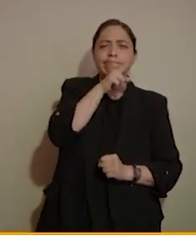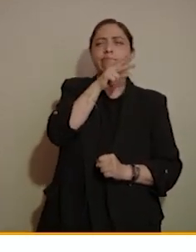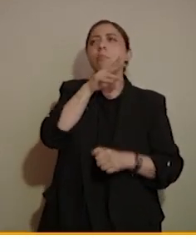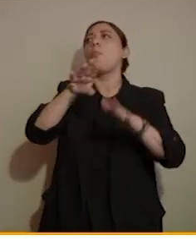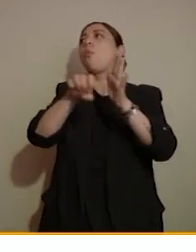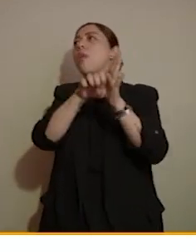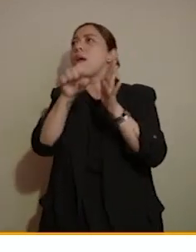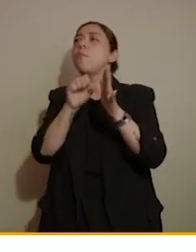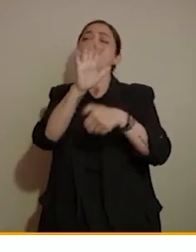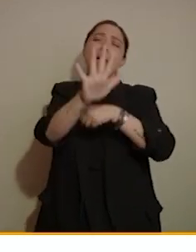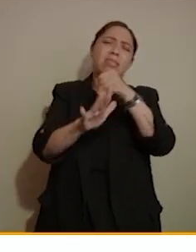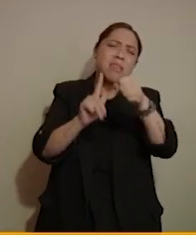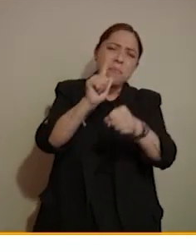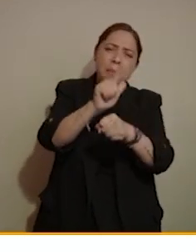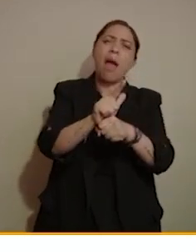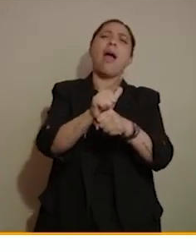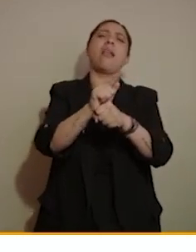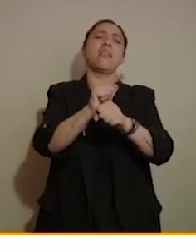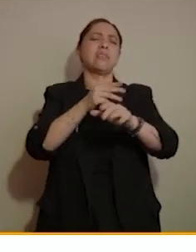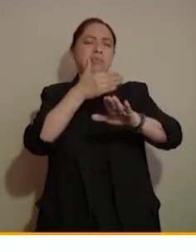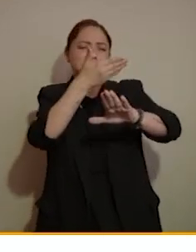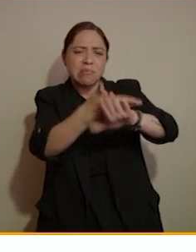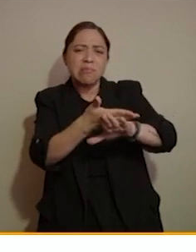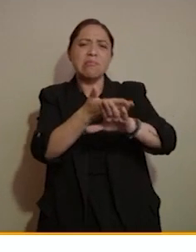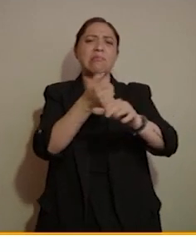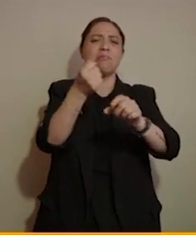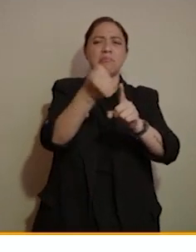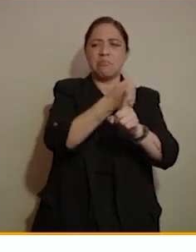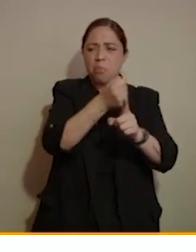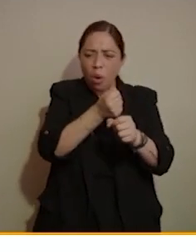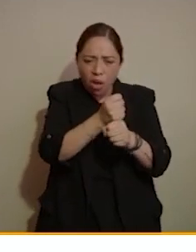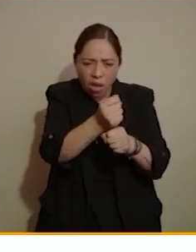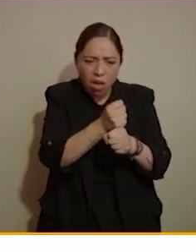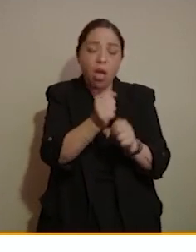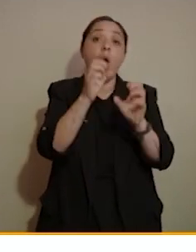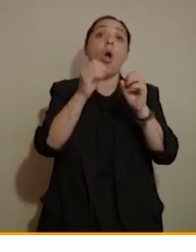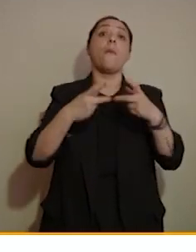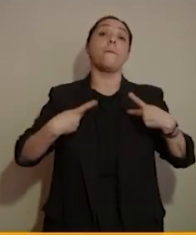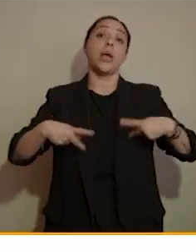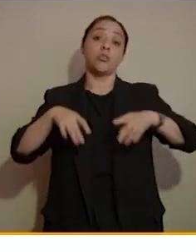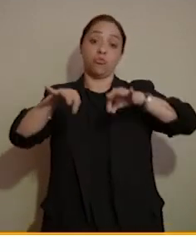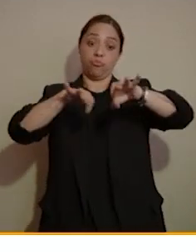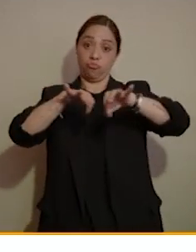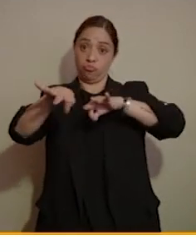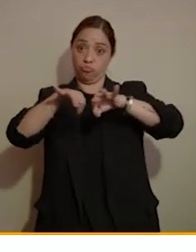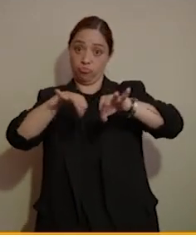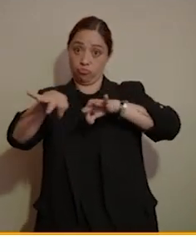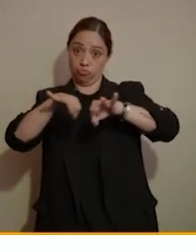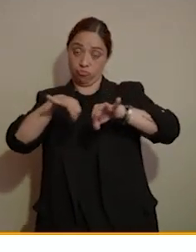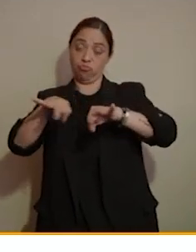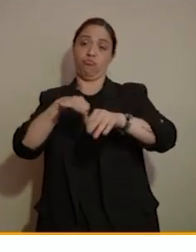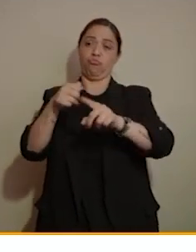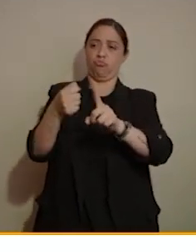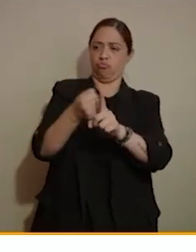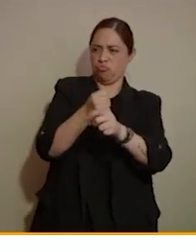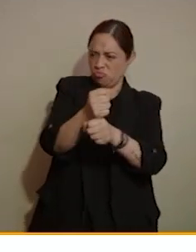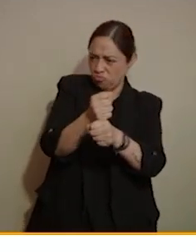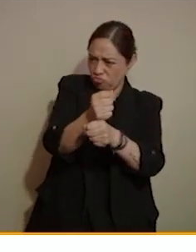animal, el maltrato a las personas trabajadoras, de empresas